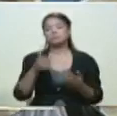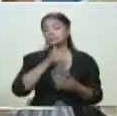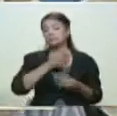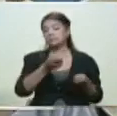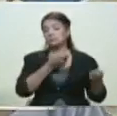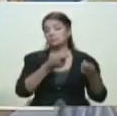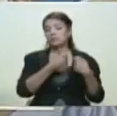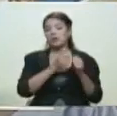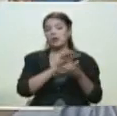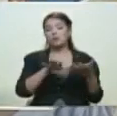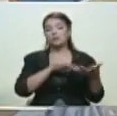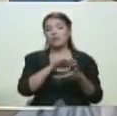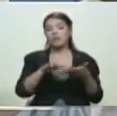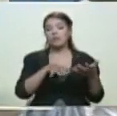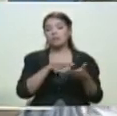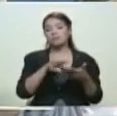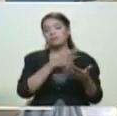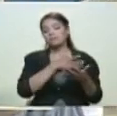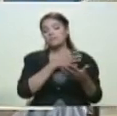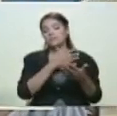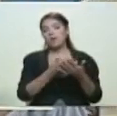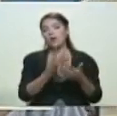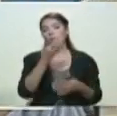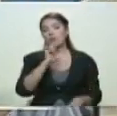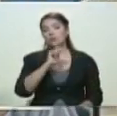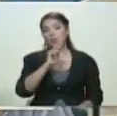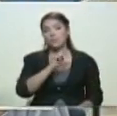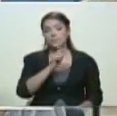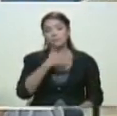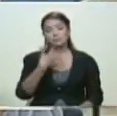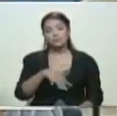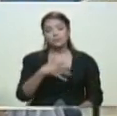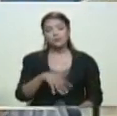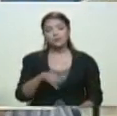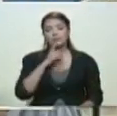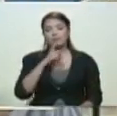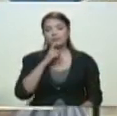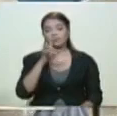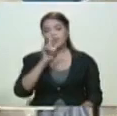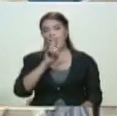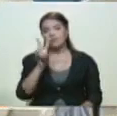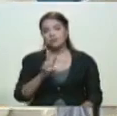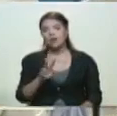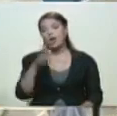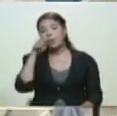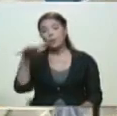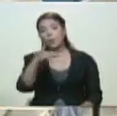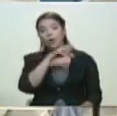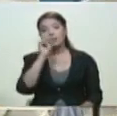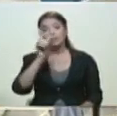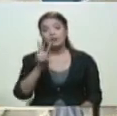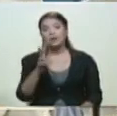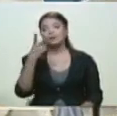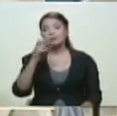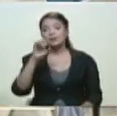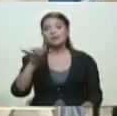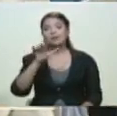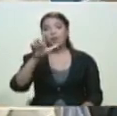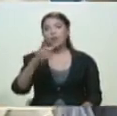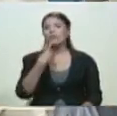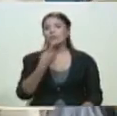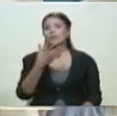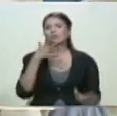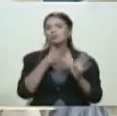de la violencia durante los últimos 4 meses que afectaron a Venezuela. Y el pueblo de Venezuela, el 30 de julio, ¿qué dijo frente a